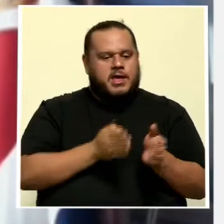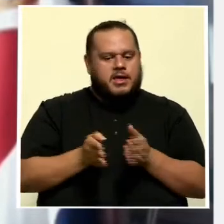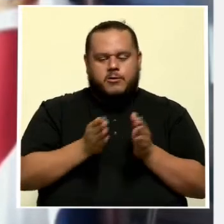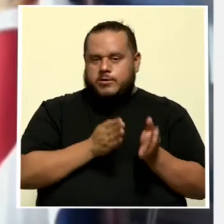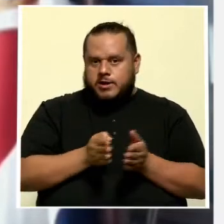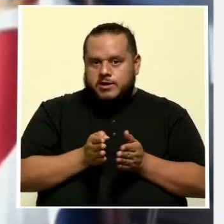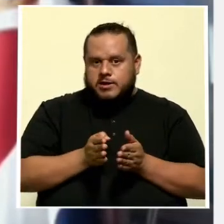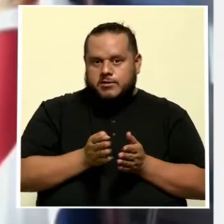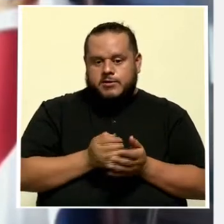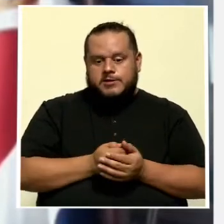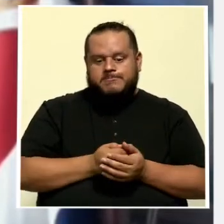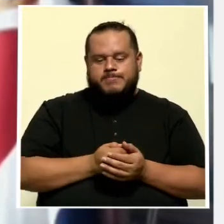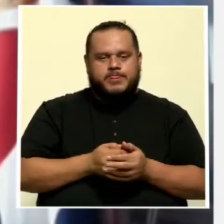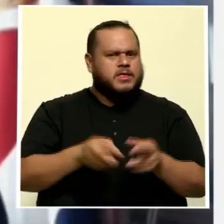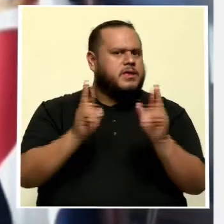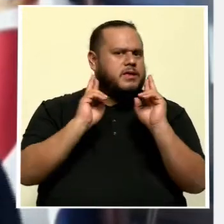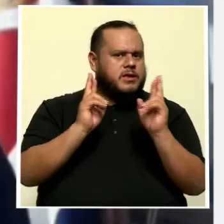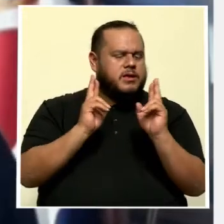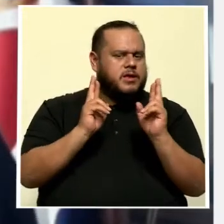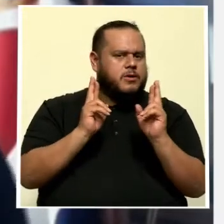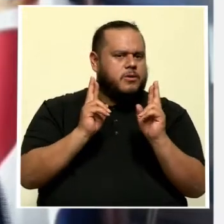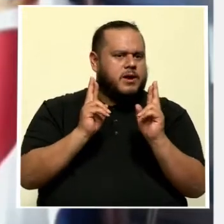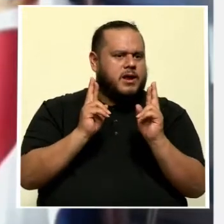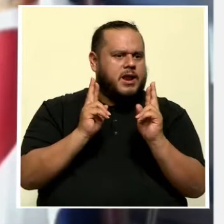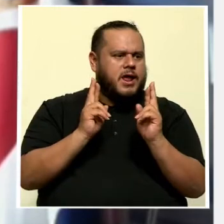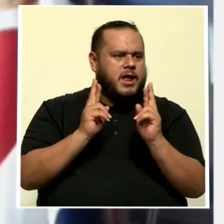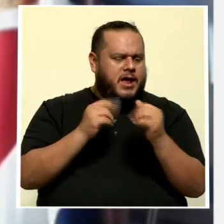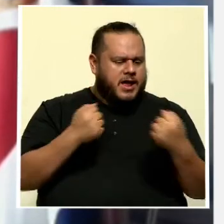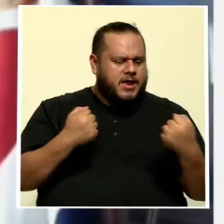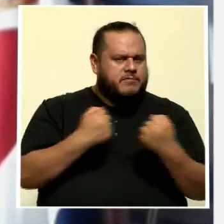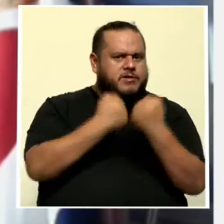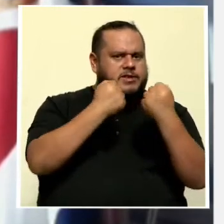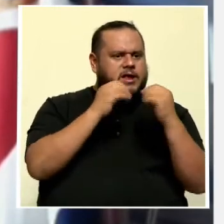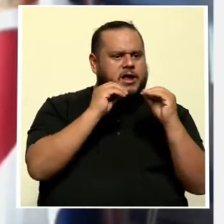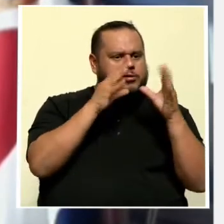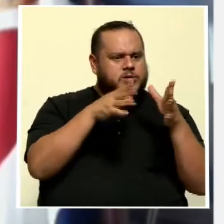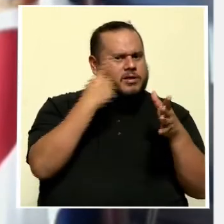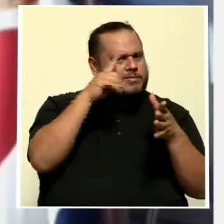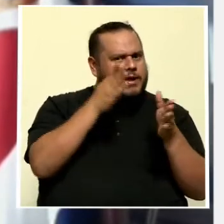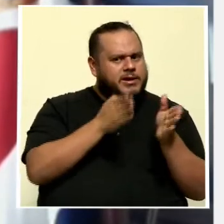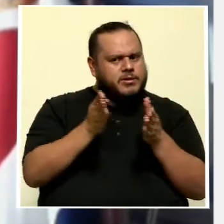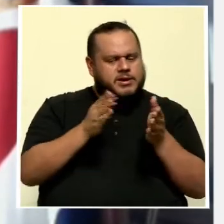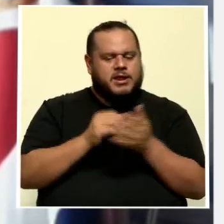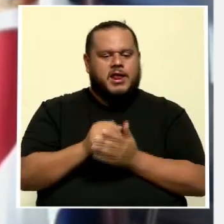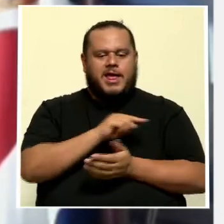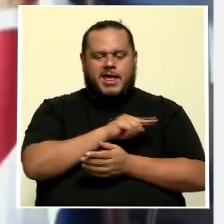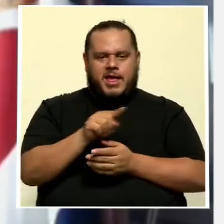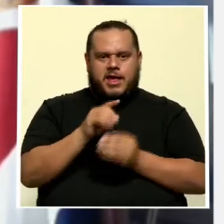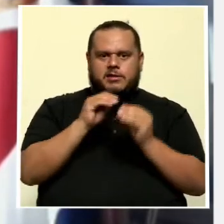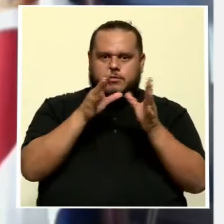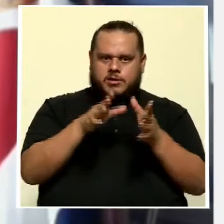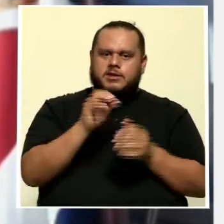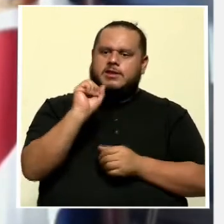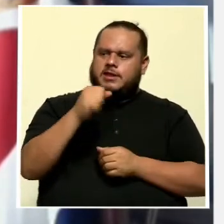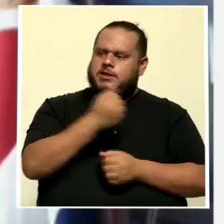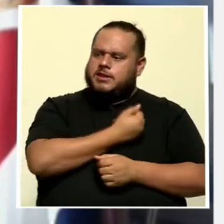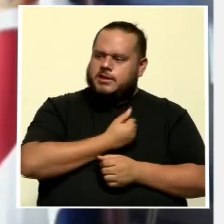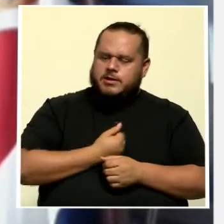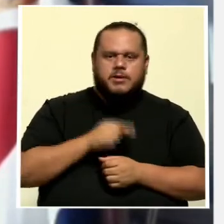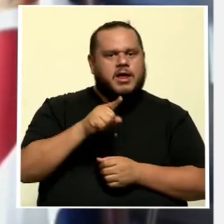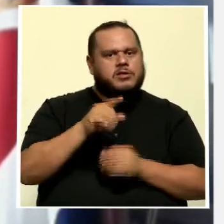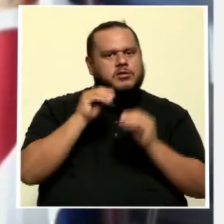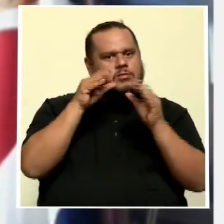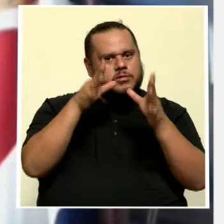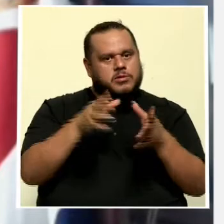organizaciones que ojalá tienten a los maestros para organizarse. Estos maestros que sí se sacrifican, estos